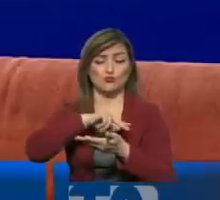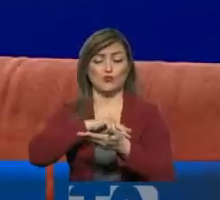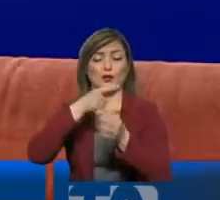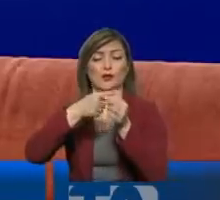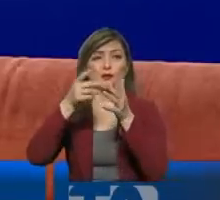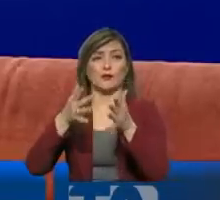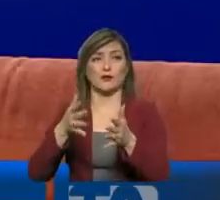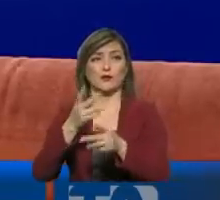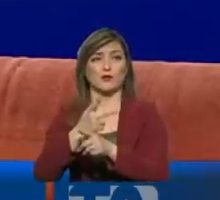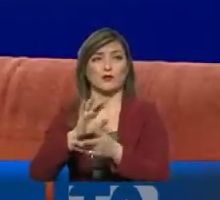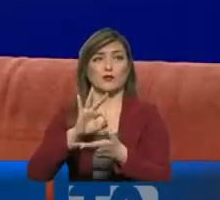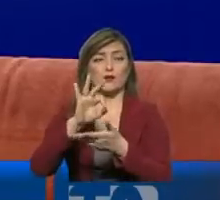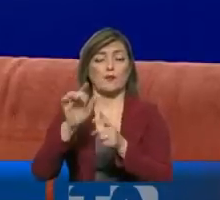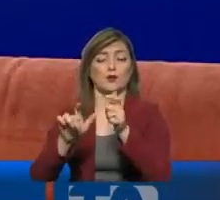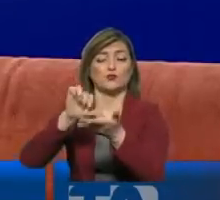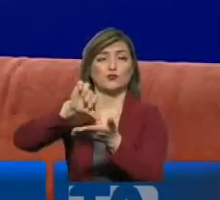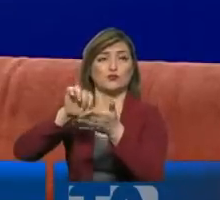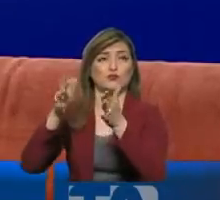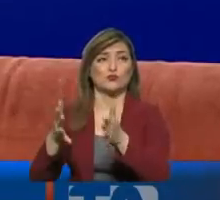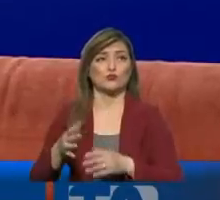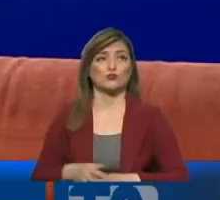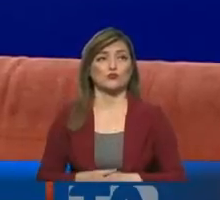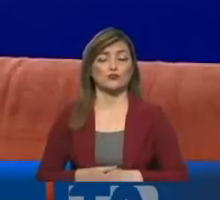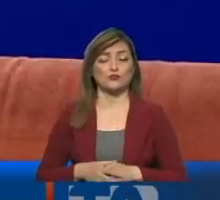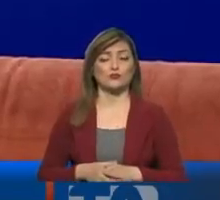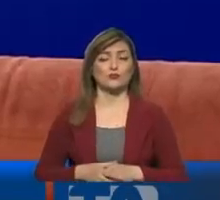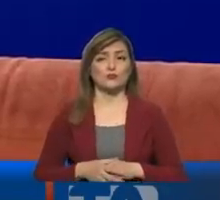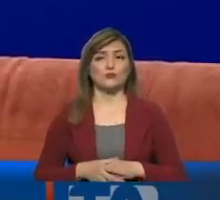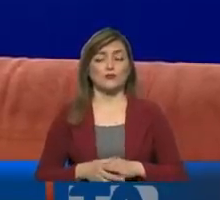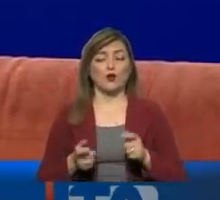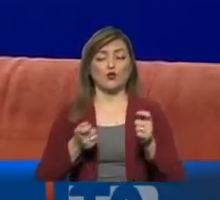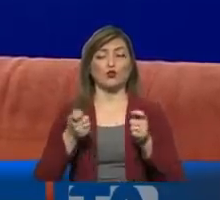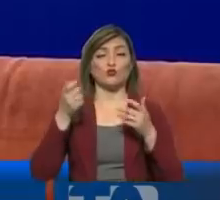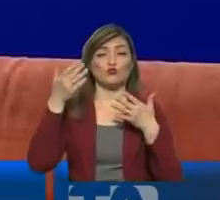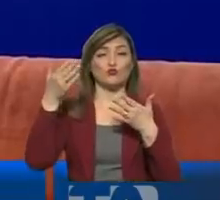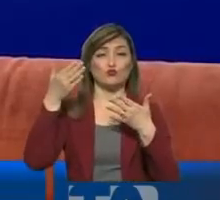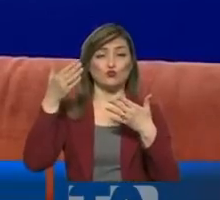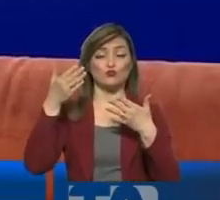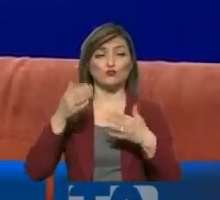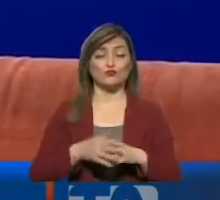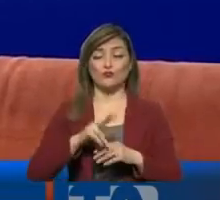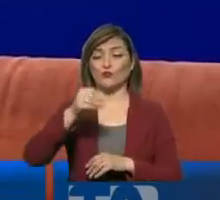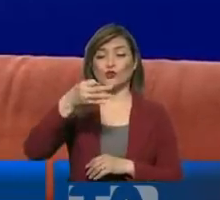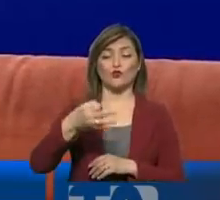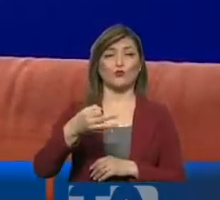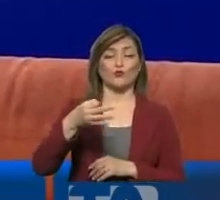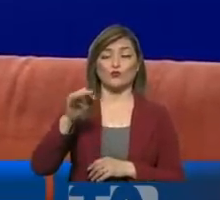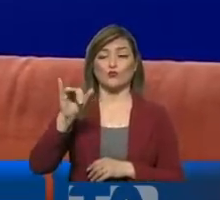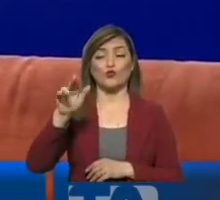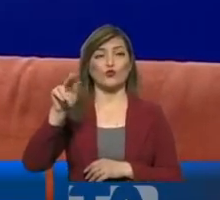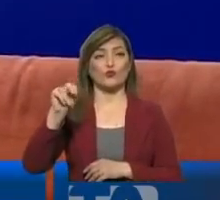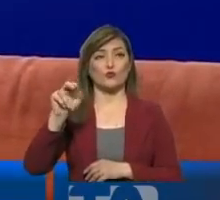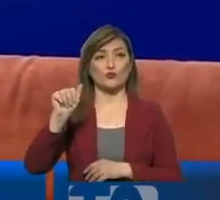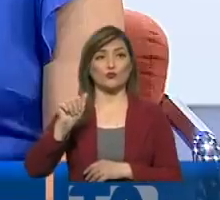el Consejo Metropolitano. Y ellos han hecho este ejercicio de control político respecto de los incumplimientos de Jorge Ayunda con la